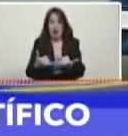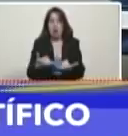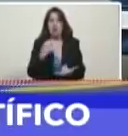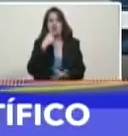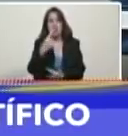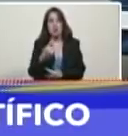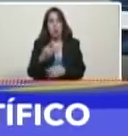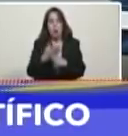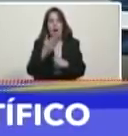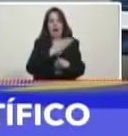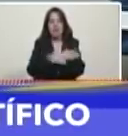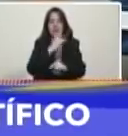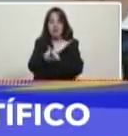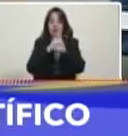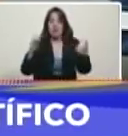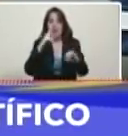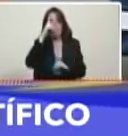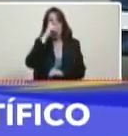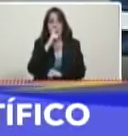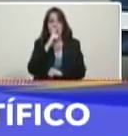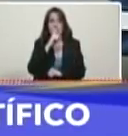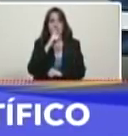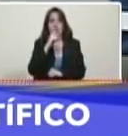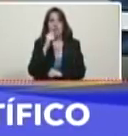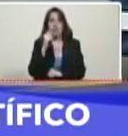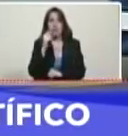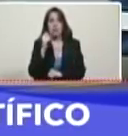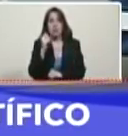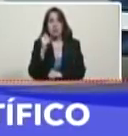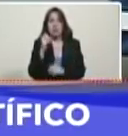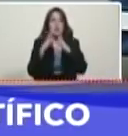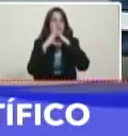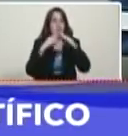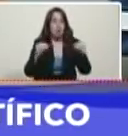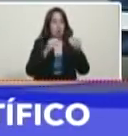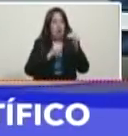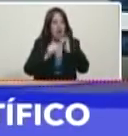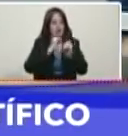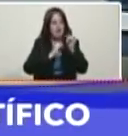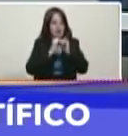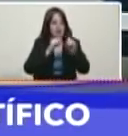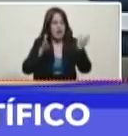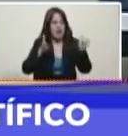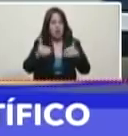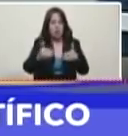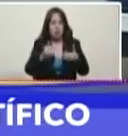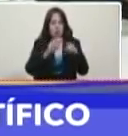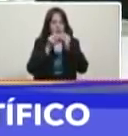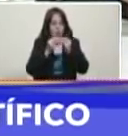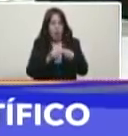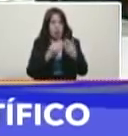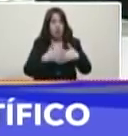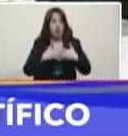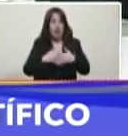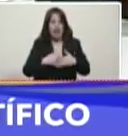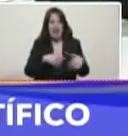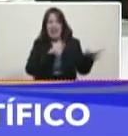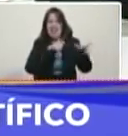que antes de que termine el año no hay una incubadora fuera de servicio en el país.